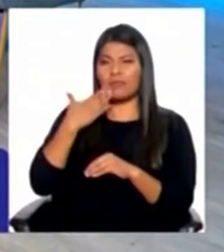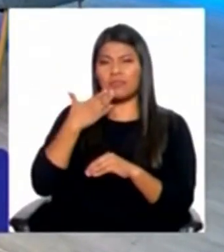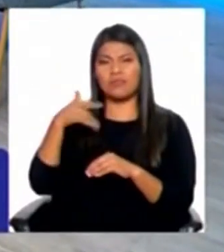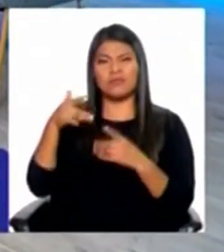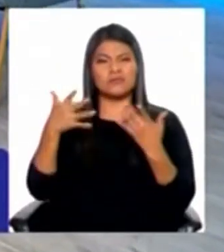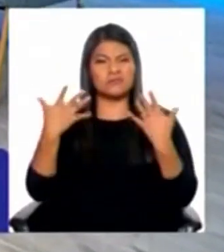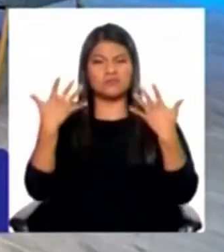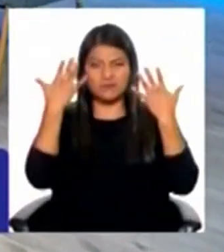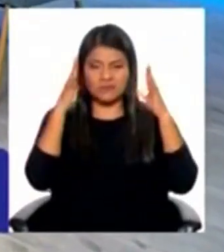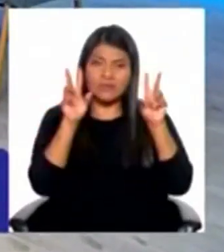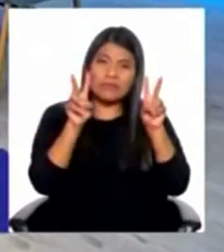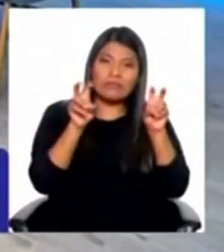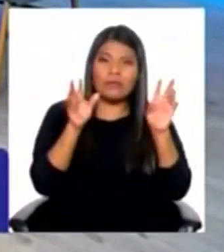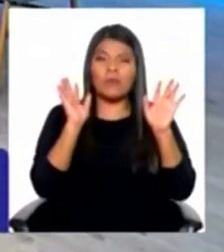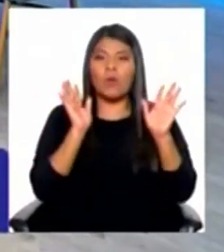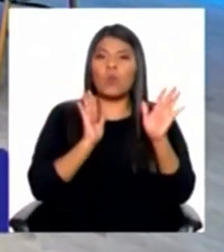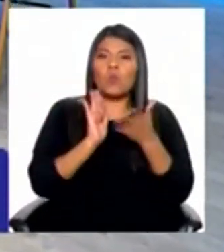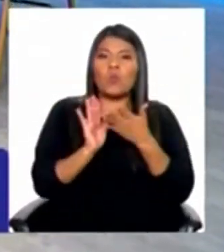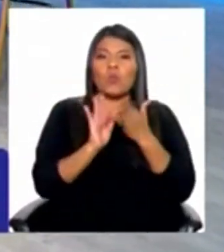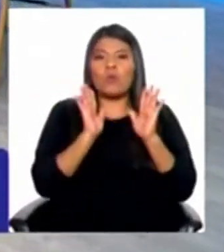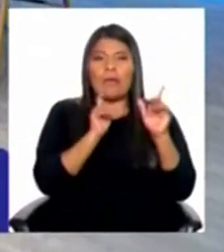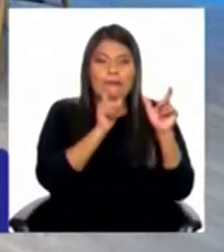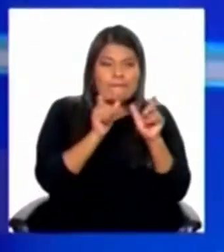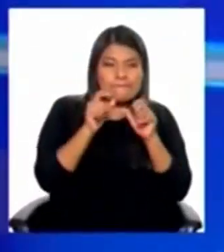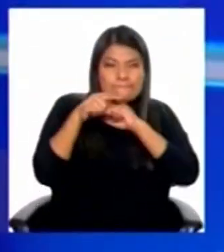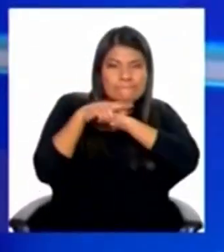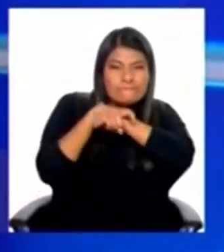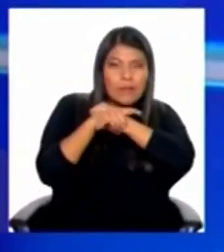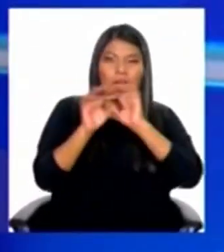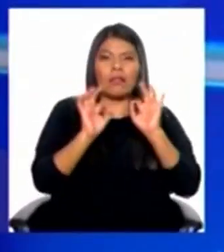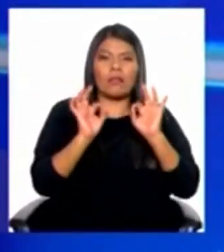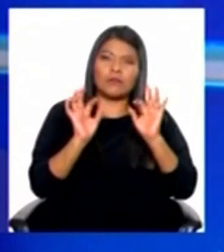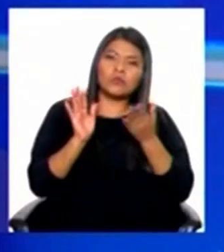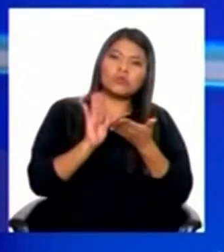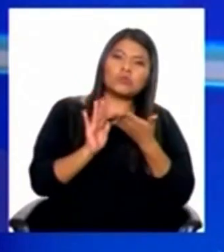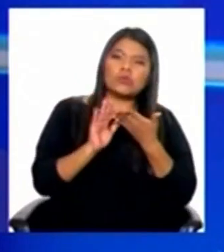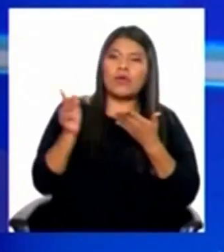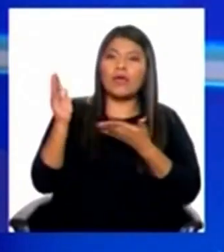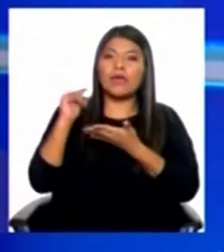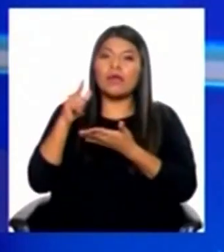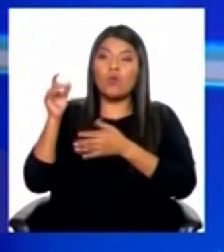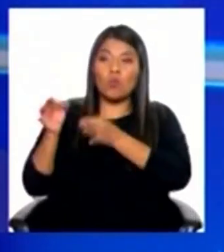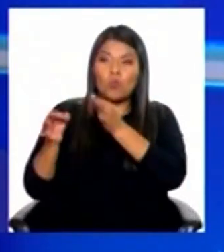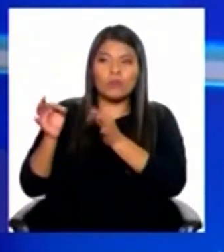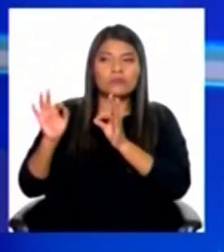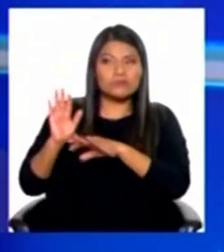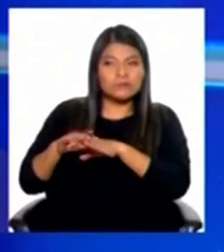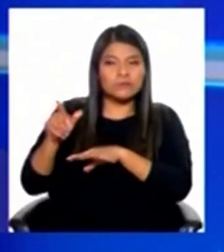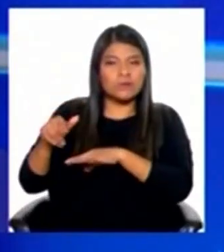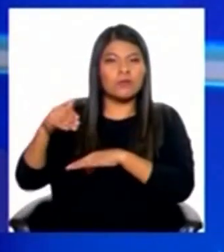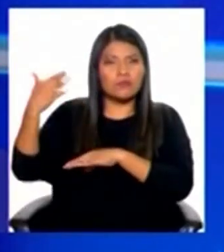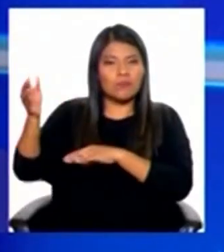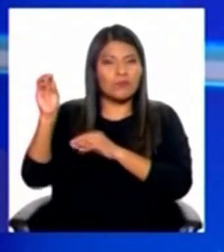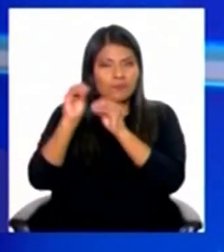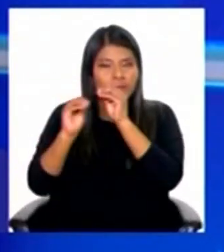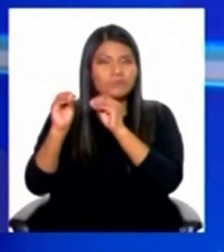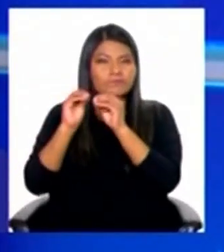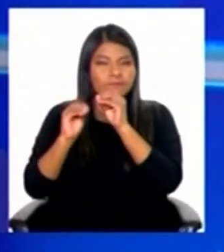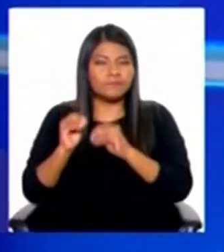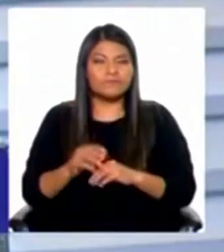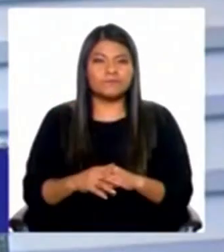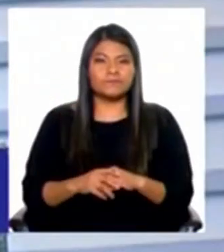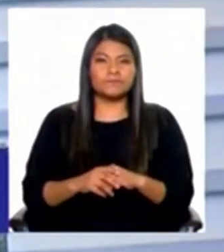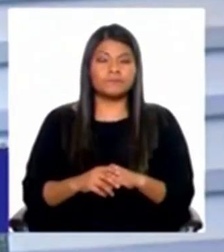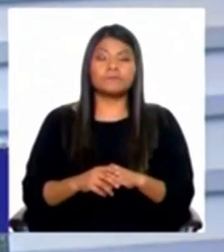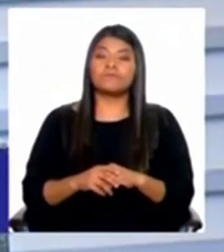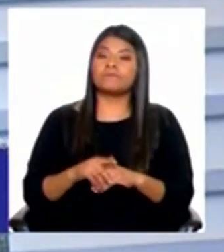ocasiones no se realizan trabajos rigurosos, que ya lo advirtió el Poder Judicial. Esperemos que en adelante más bien se pueda corregir ello. Exactamente, lo has